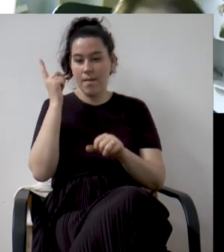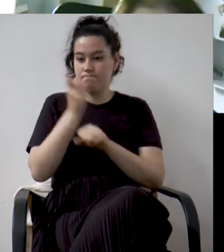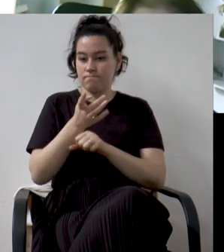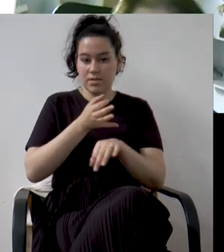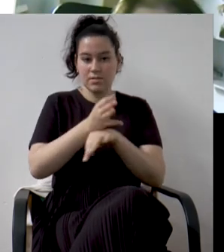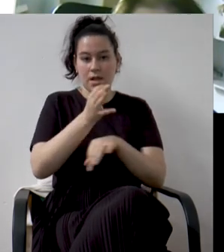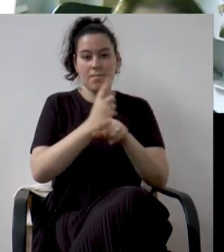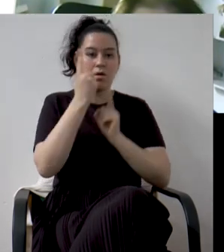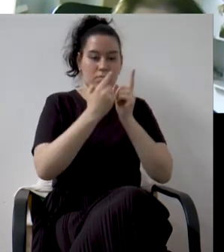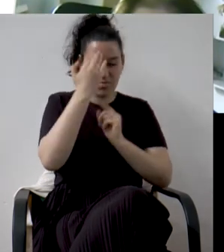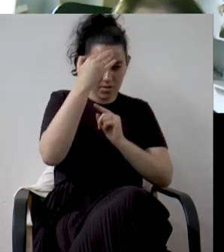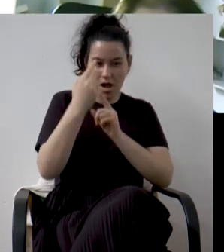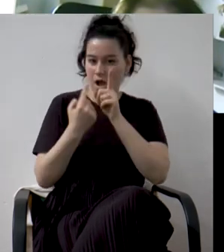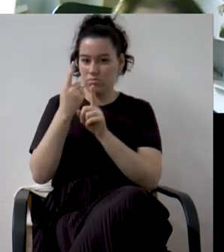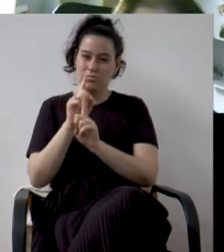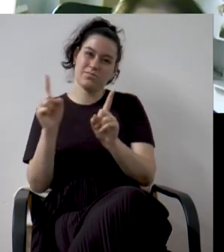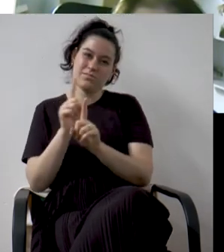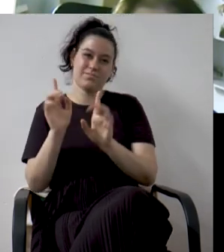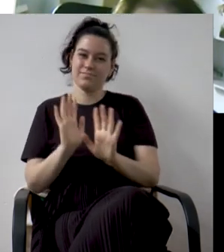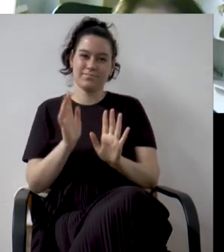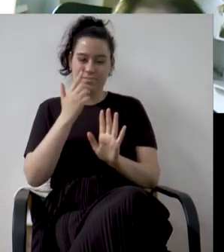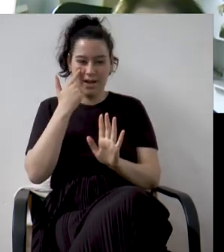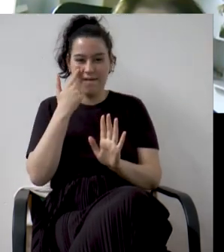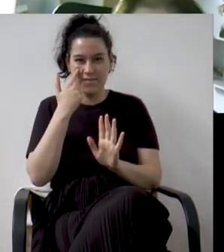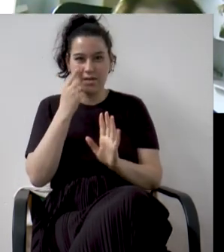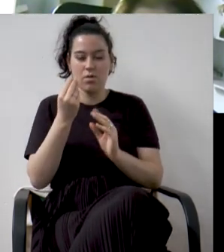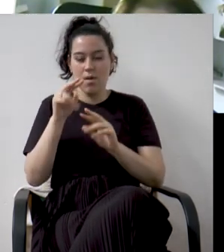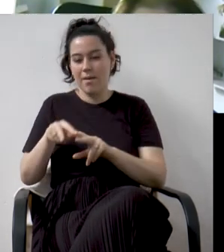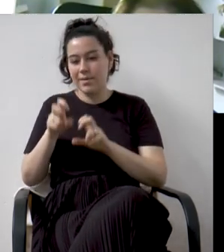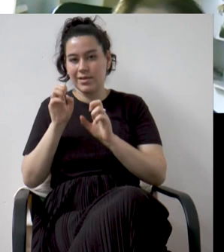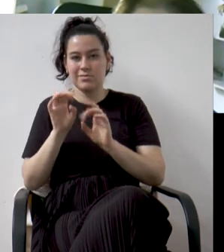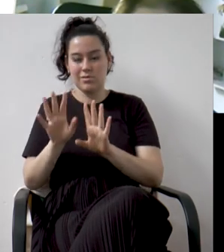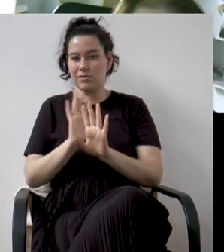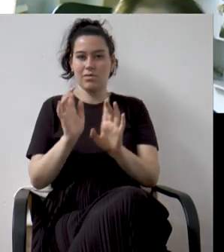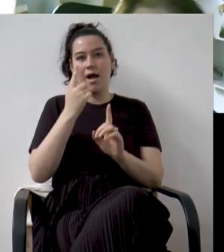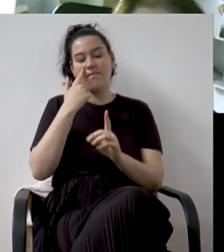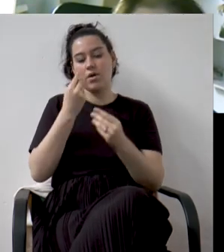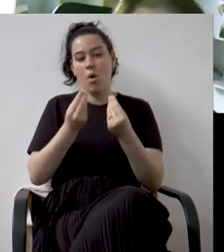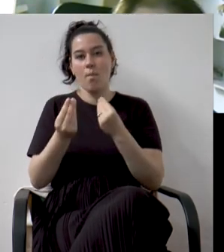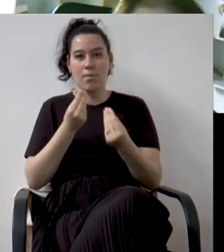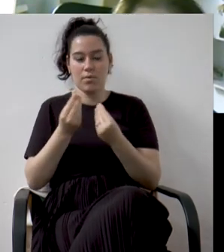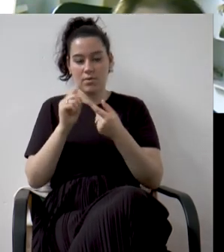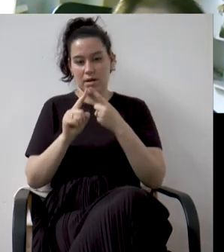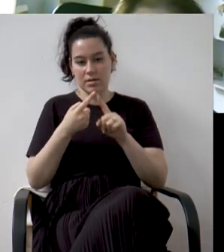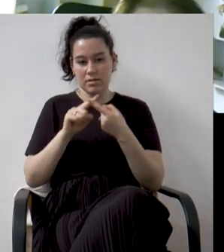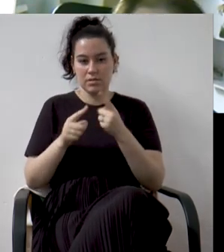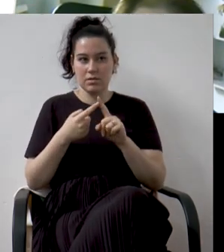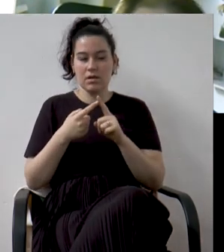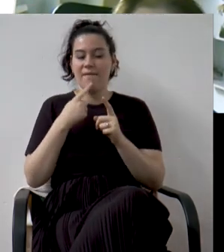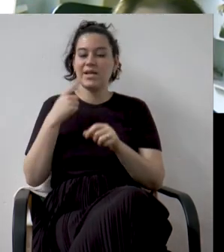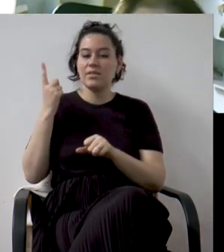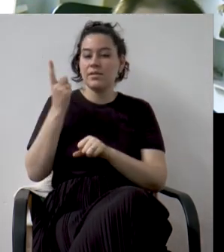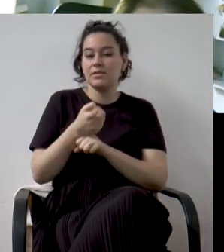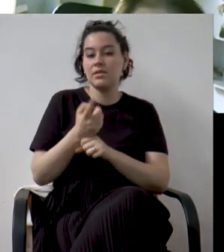para algunos docentes y otros que se dedican solamente a la investigación como ha pasado, ¿no? Recientemente el CENUR, por ejemplo, decide